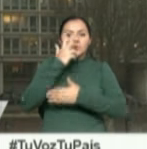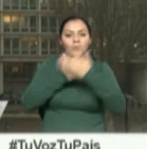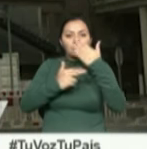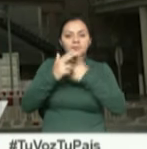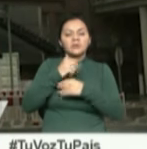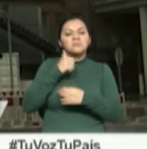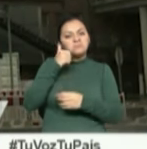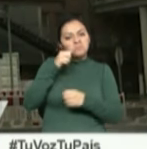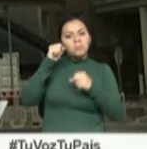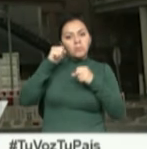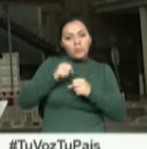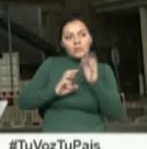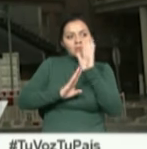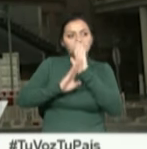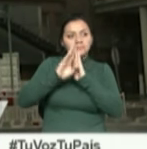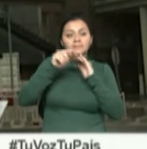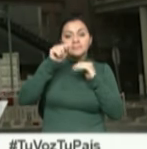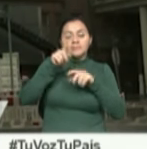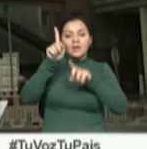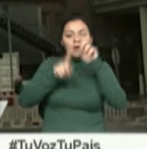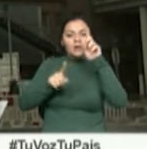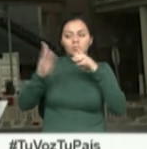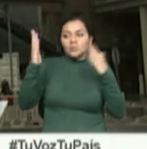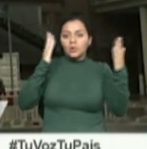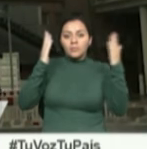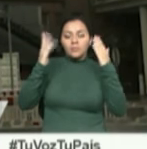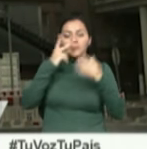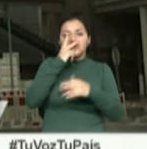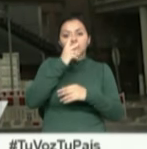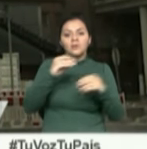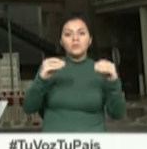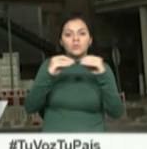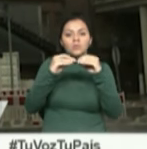resulta prometedora. Muchos comparan la obra arquitectónica con